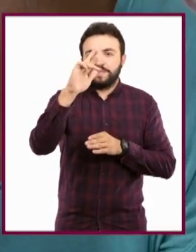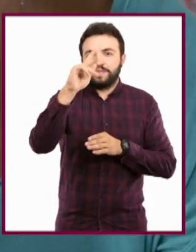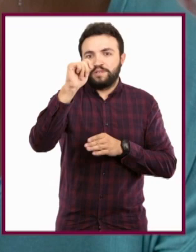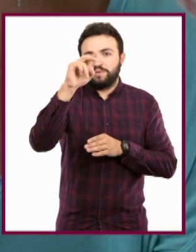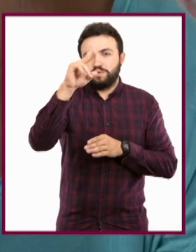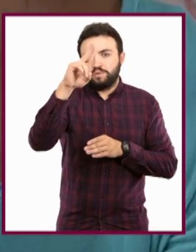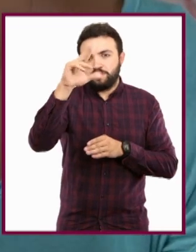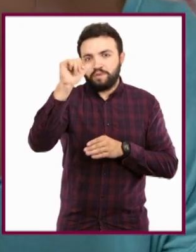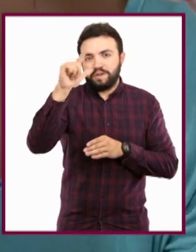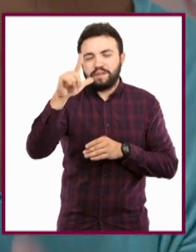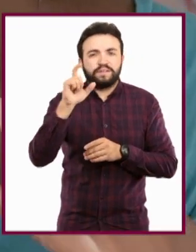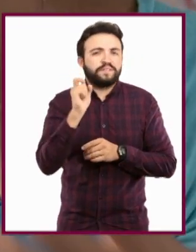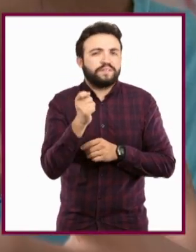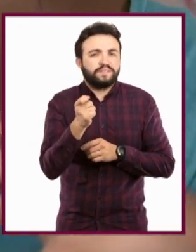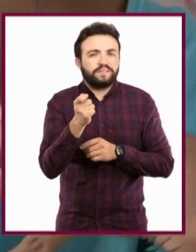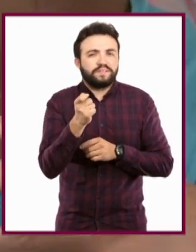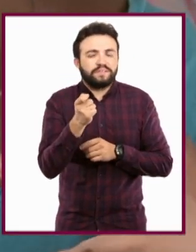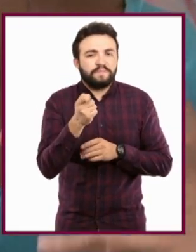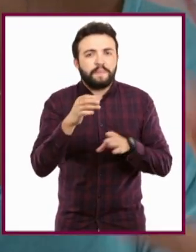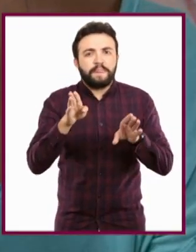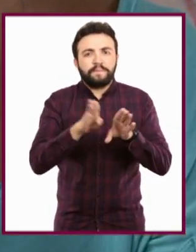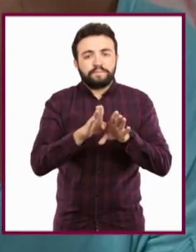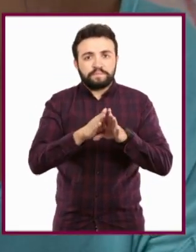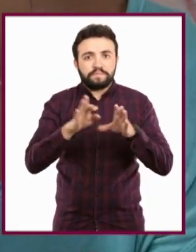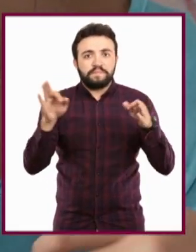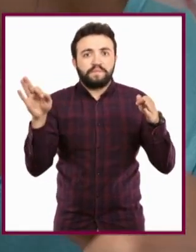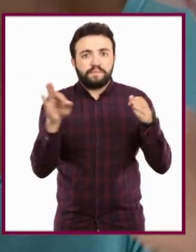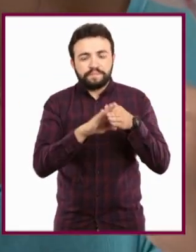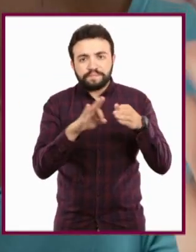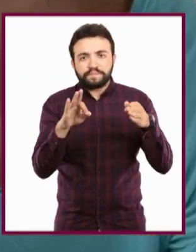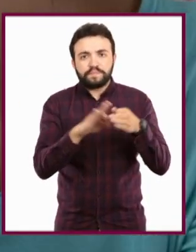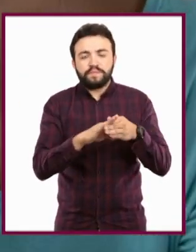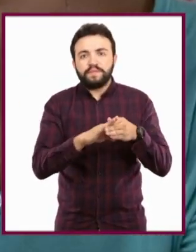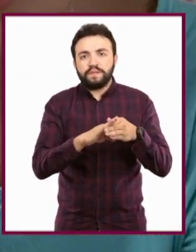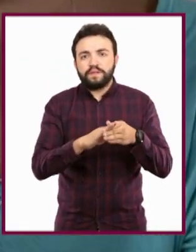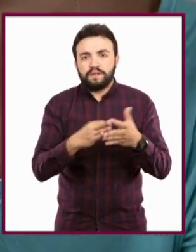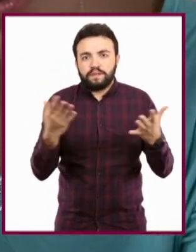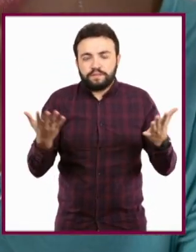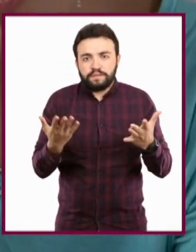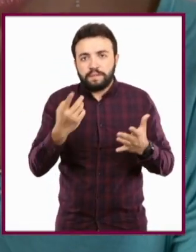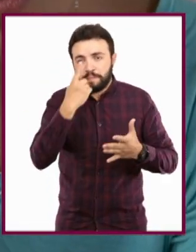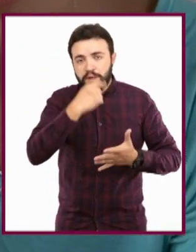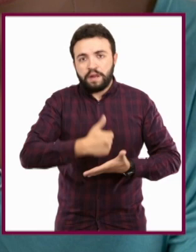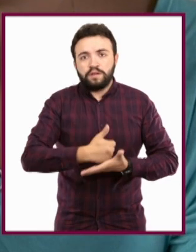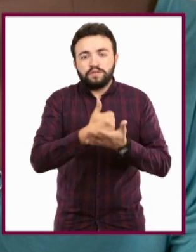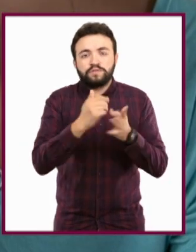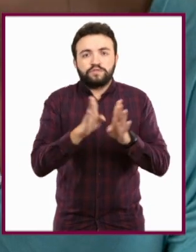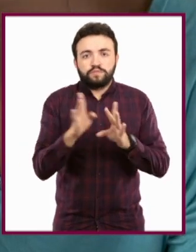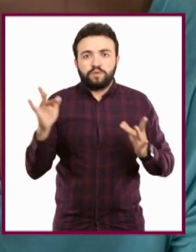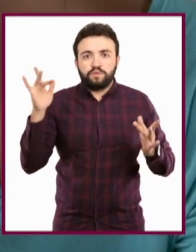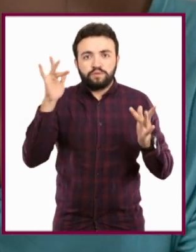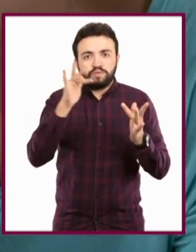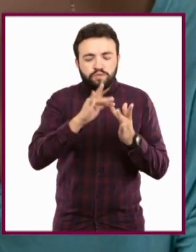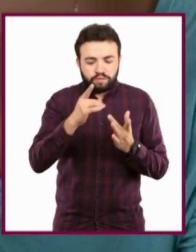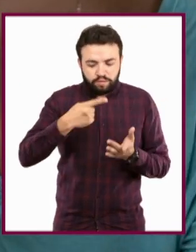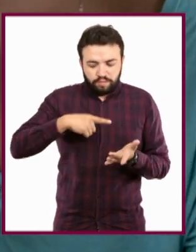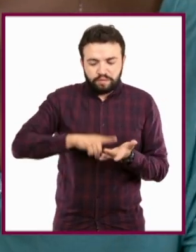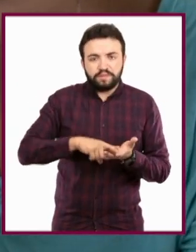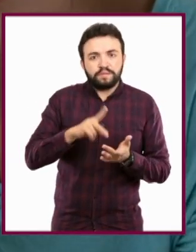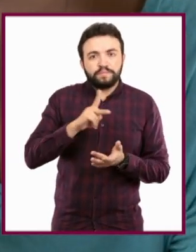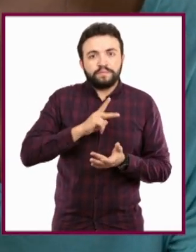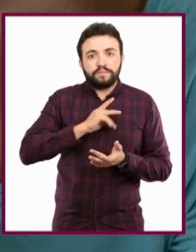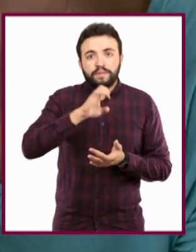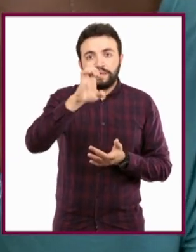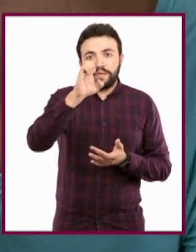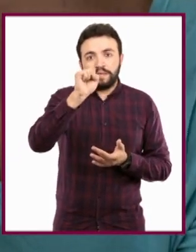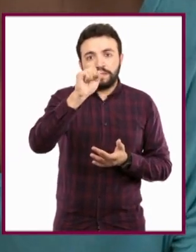práctica espiritual es algo que una persona hace cotidianamente y que le ayuda a conectarse con su parte espiritual. No necesariamente tiene que